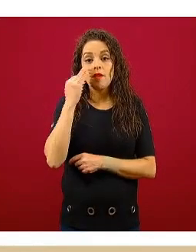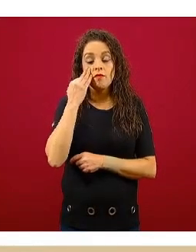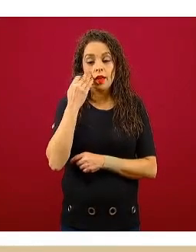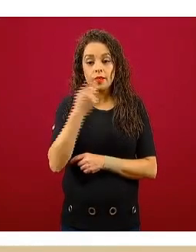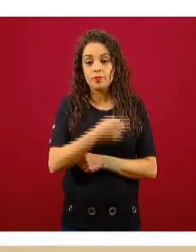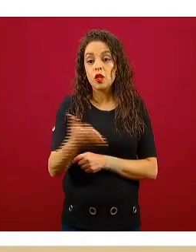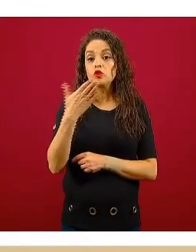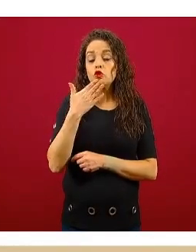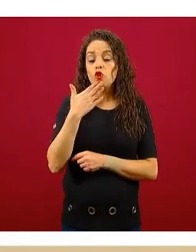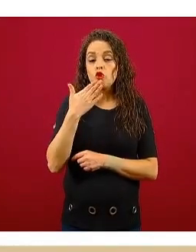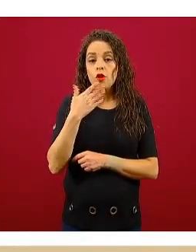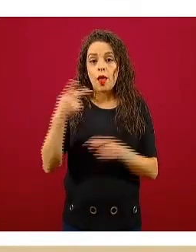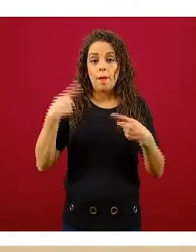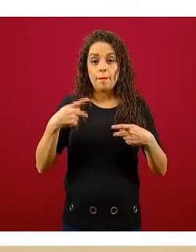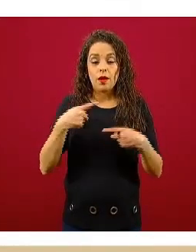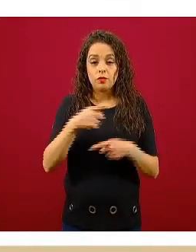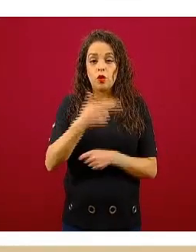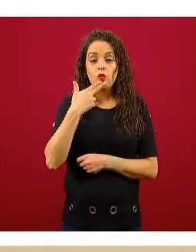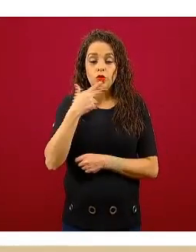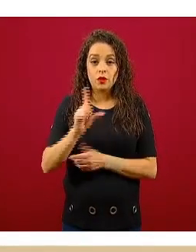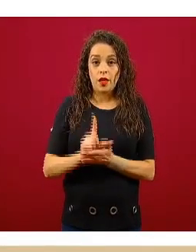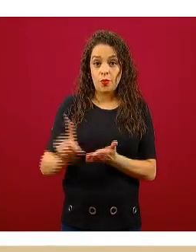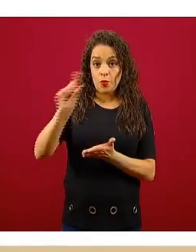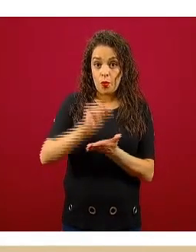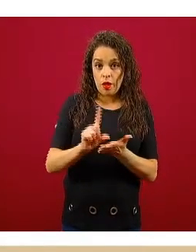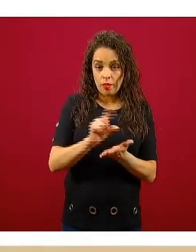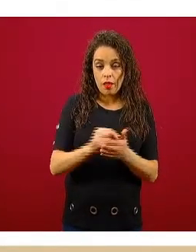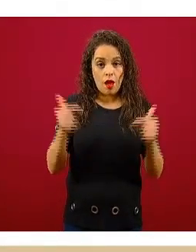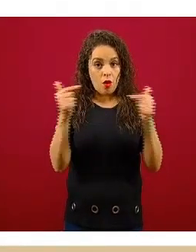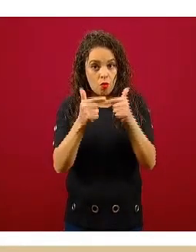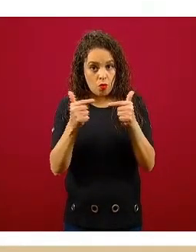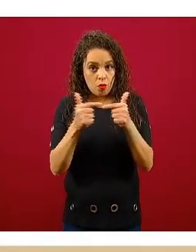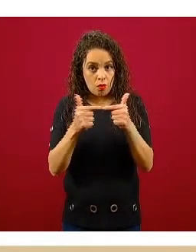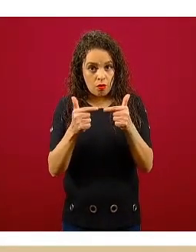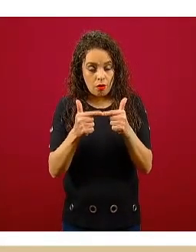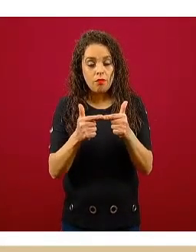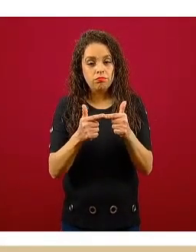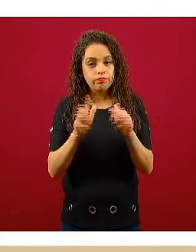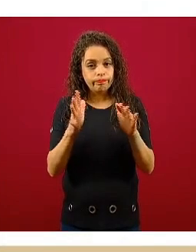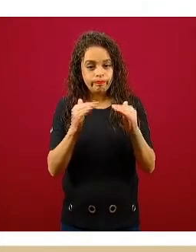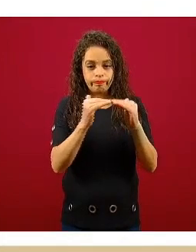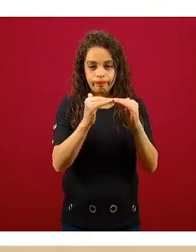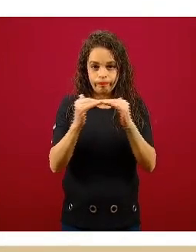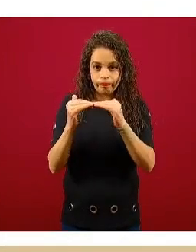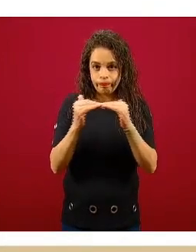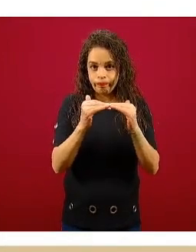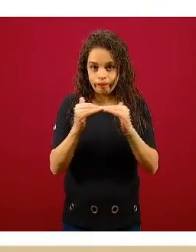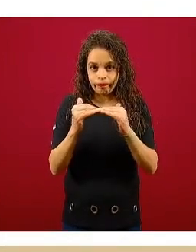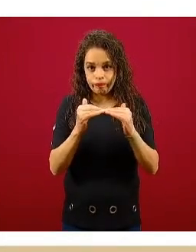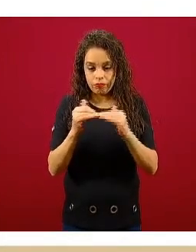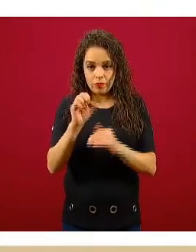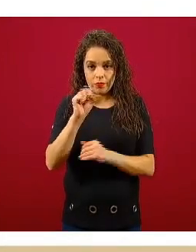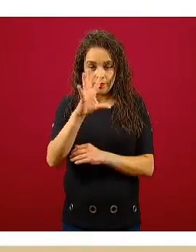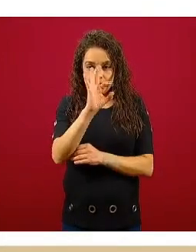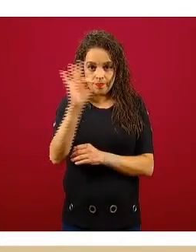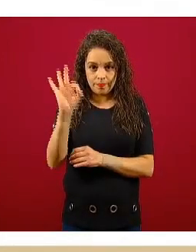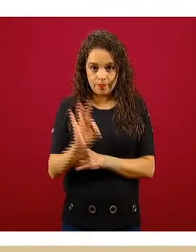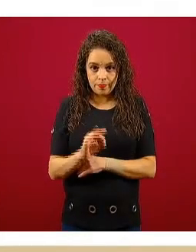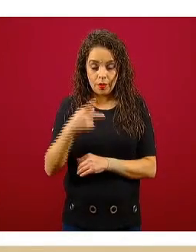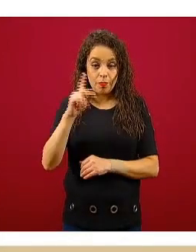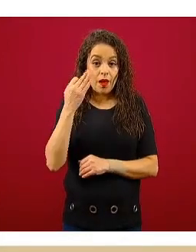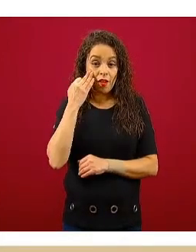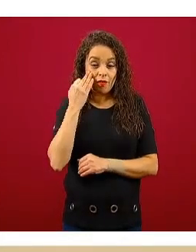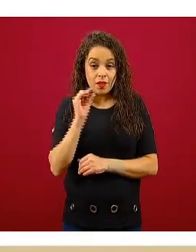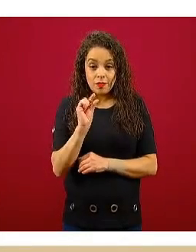los usuarios de Twitter y Google se han querido mantener dentro del 65%, pero los de